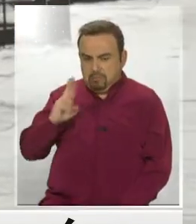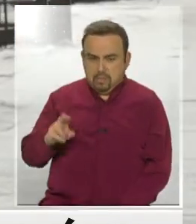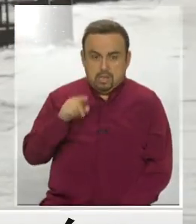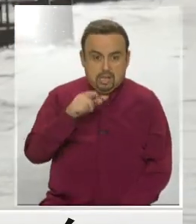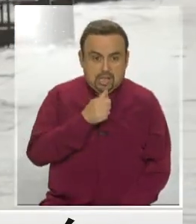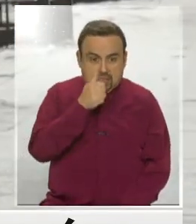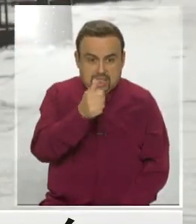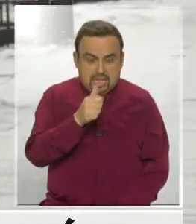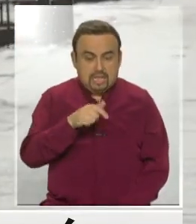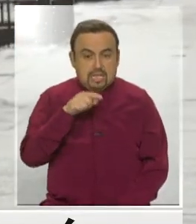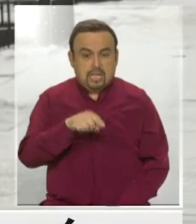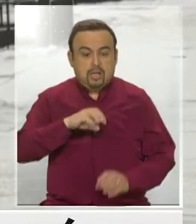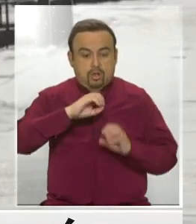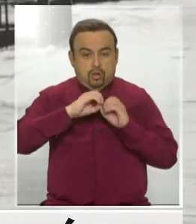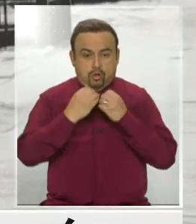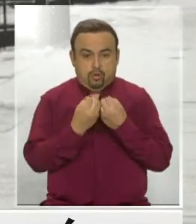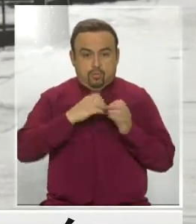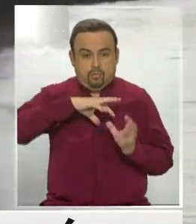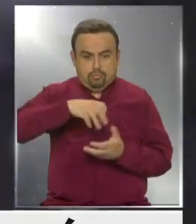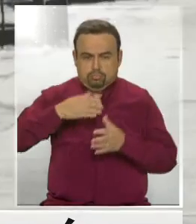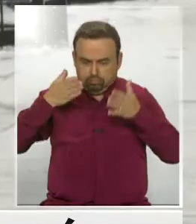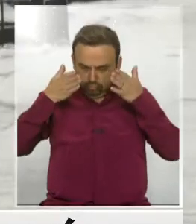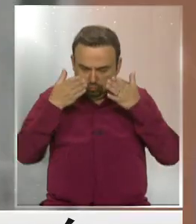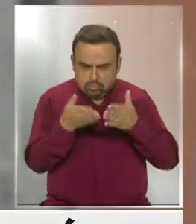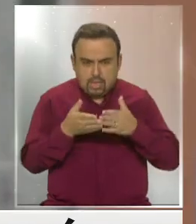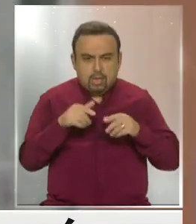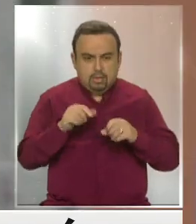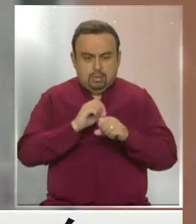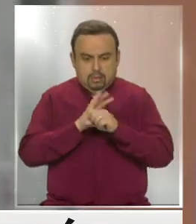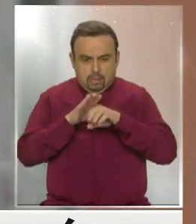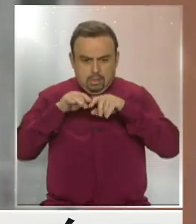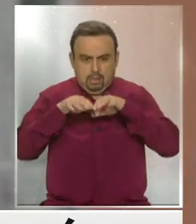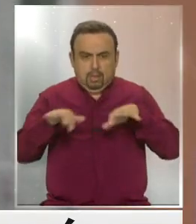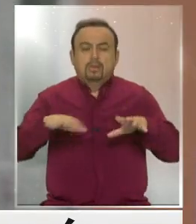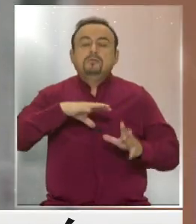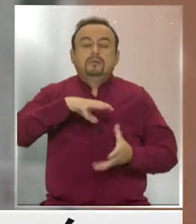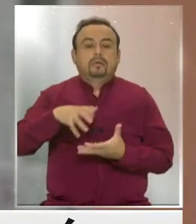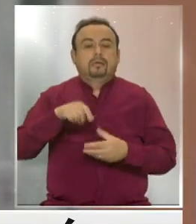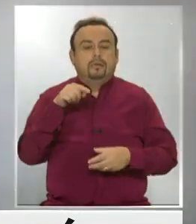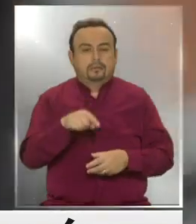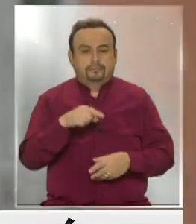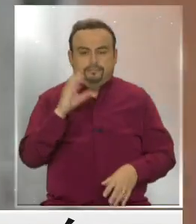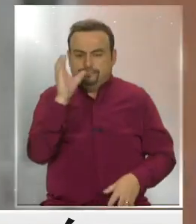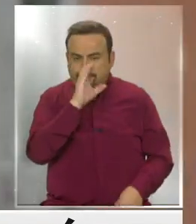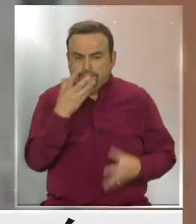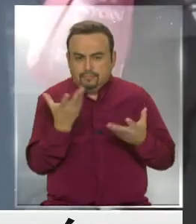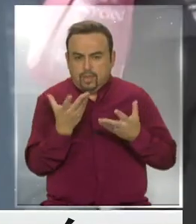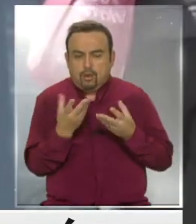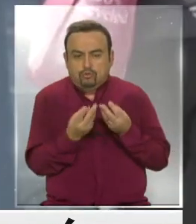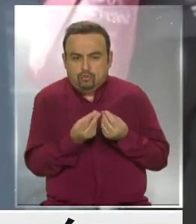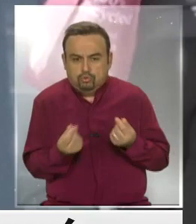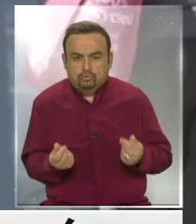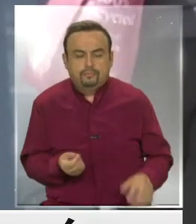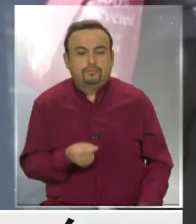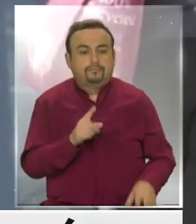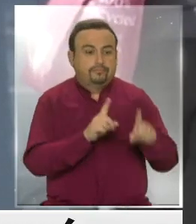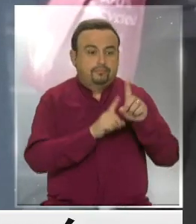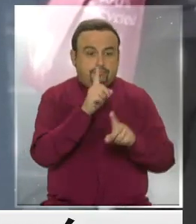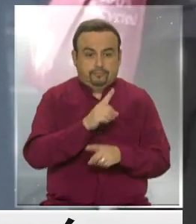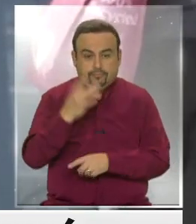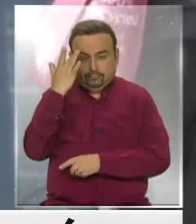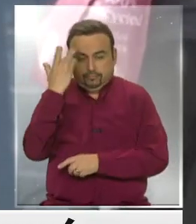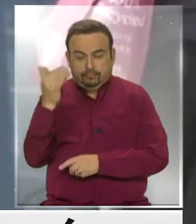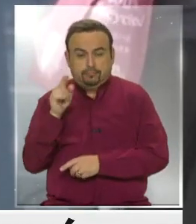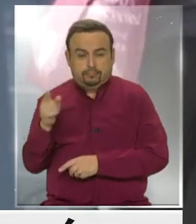director general de la OMS intenta centrarse en el avance de la pandemia en el mundo y en la búsqueda de una solución. Para algunos